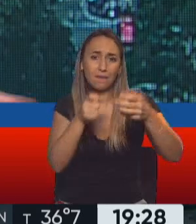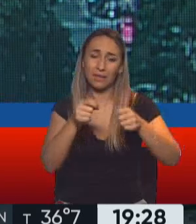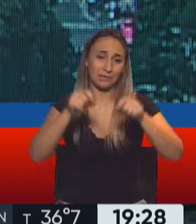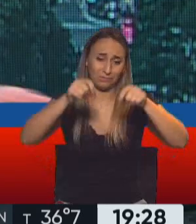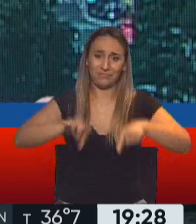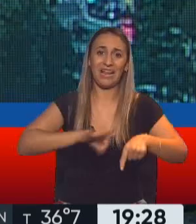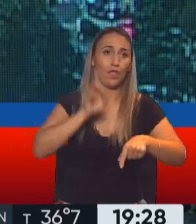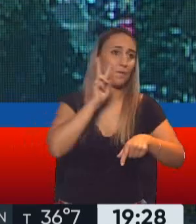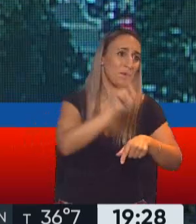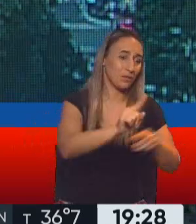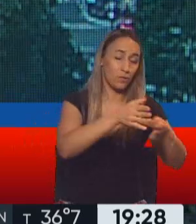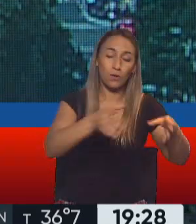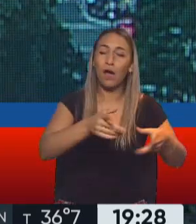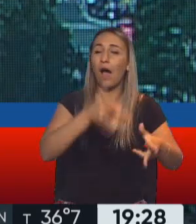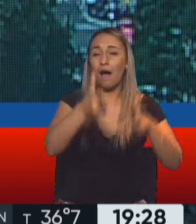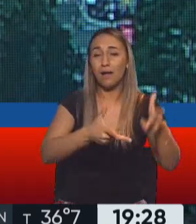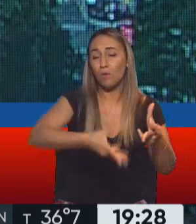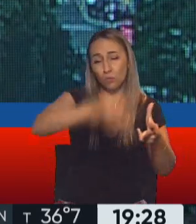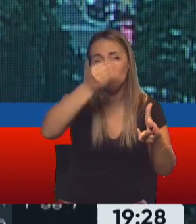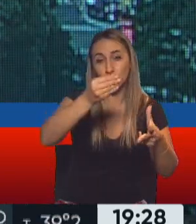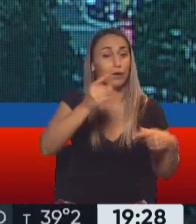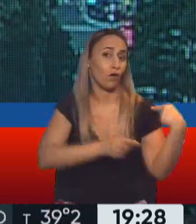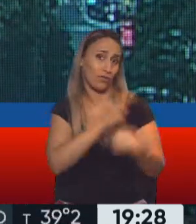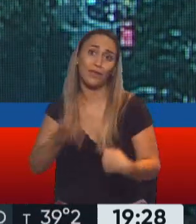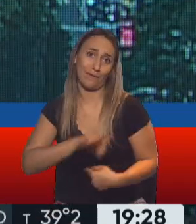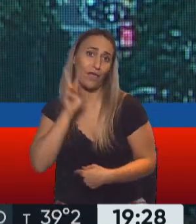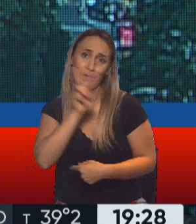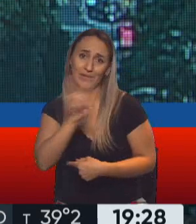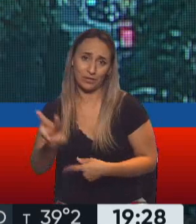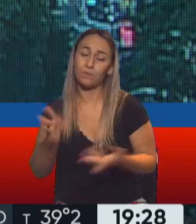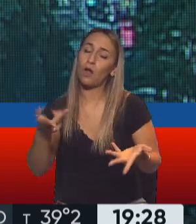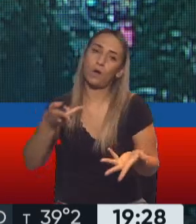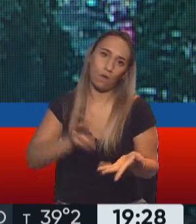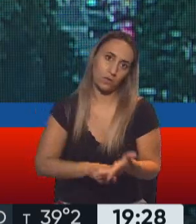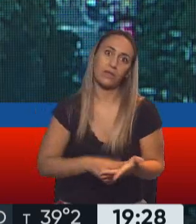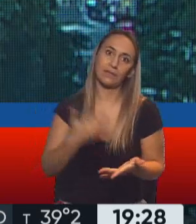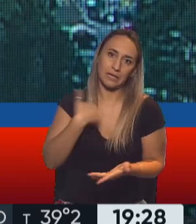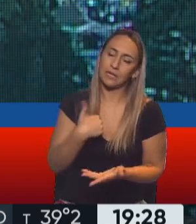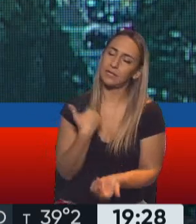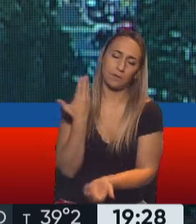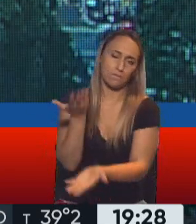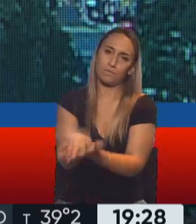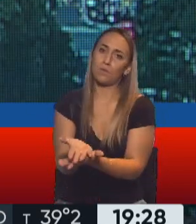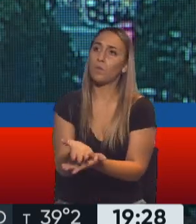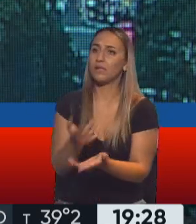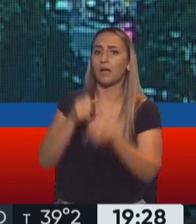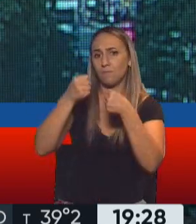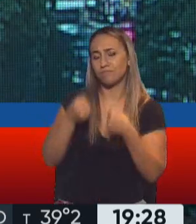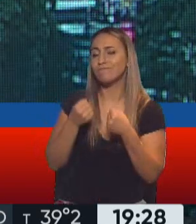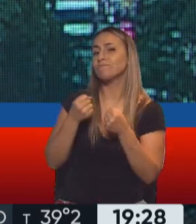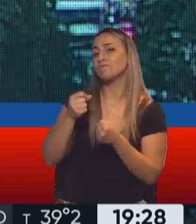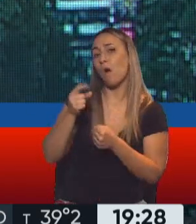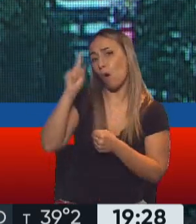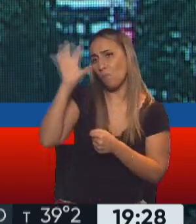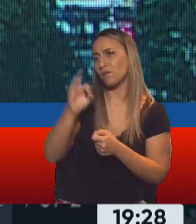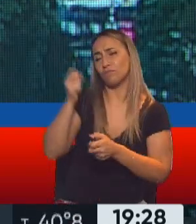2021, 2020 y vamos a ver 2022. Pero bueno, vuelve entonces Argentina a sentar posicionamiento respecto de esta idea del Fondo Monetario de